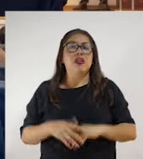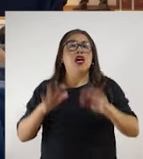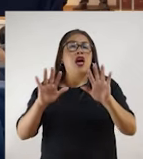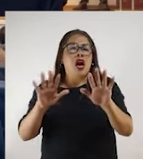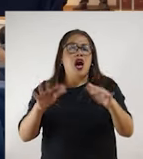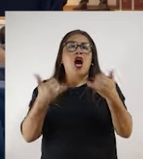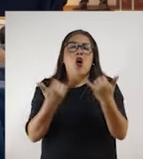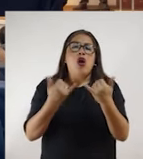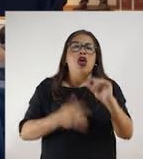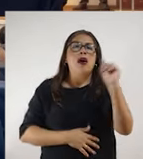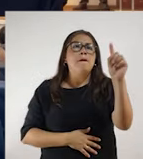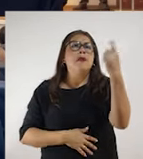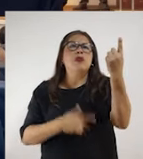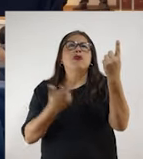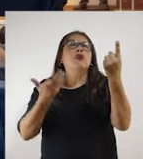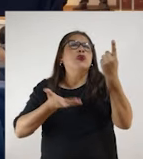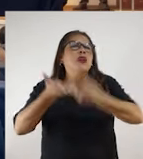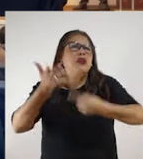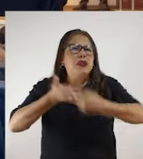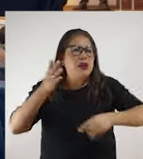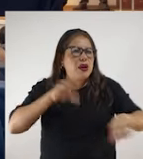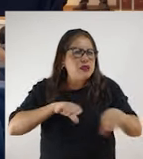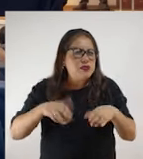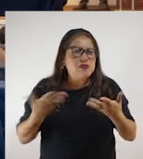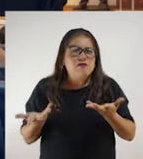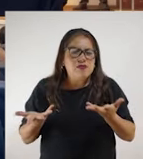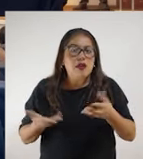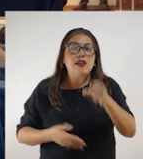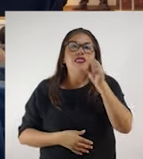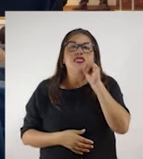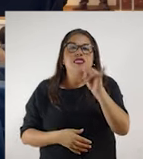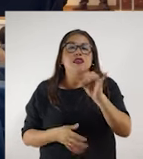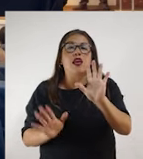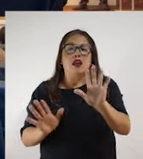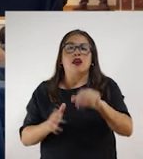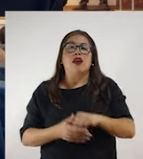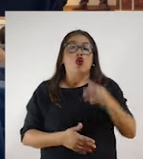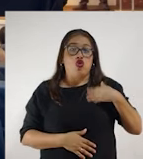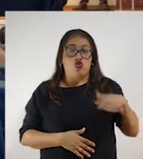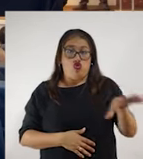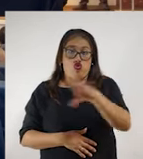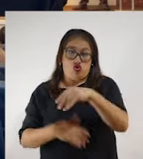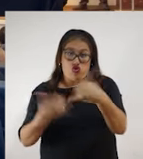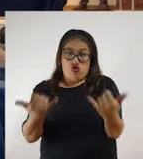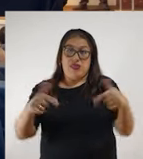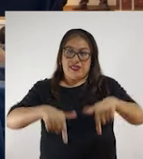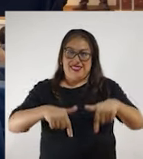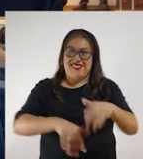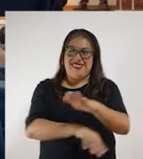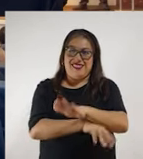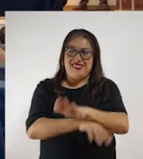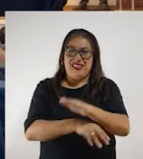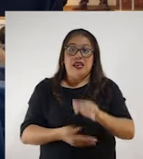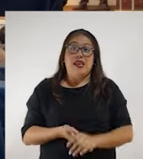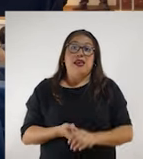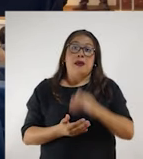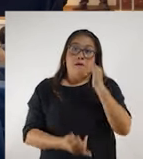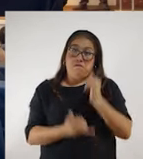Y entonces lo primero que tenemos que hacer, y si es que todos esta tarde